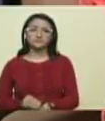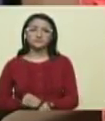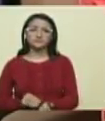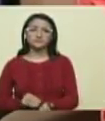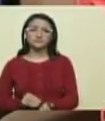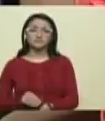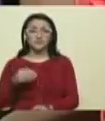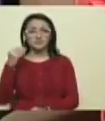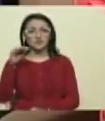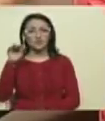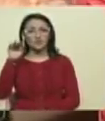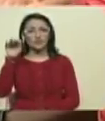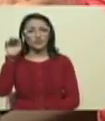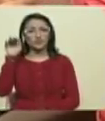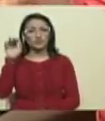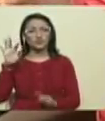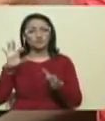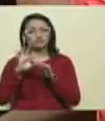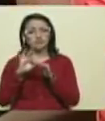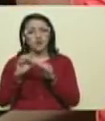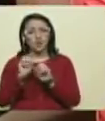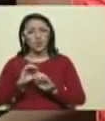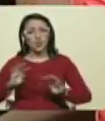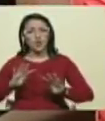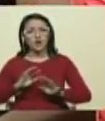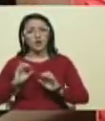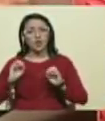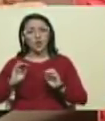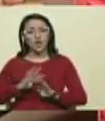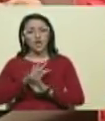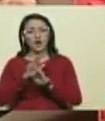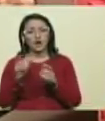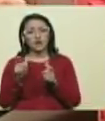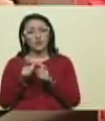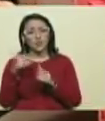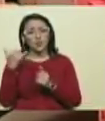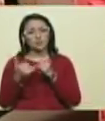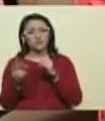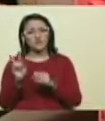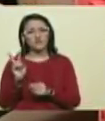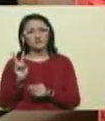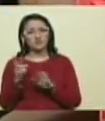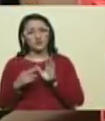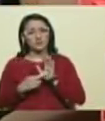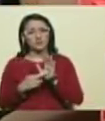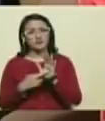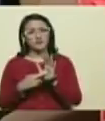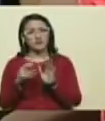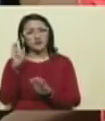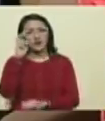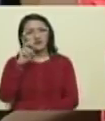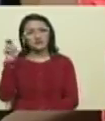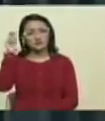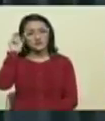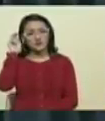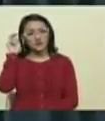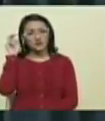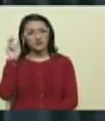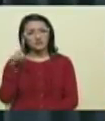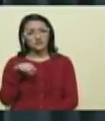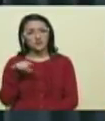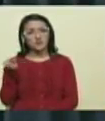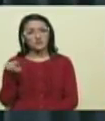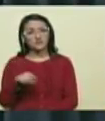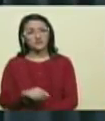pensando en el futuro de la relación con la OEA, ¿esta reunión de ayer fue la última en donde Venezuela estuvo representada a nivel de canciller? Y eso que